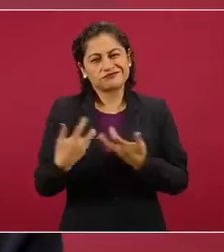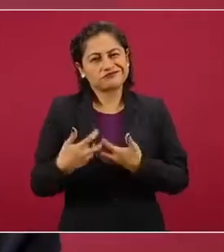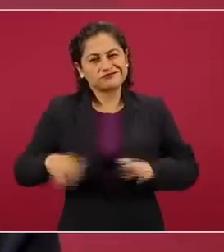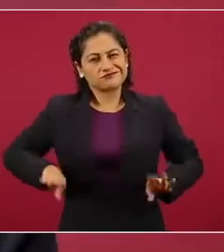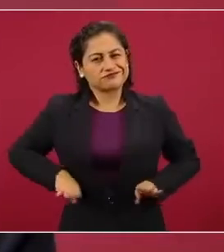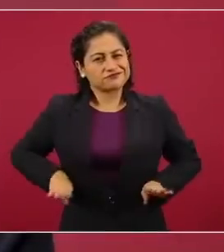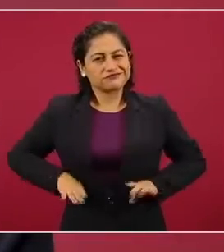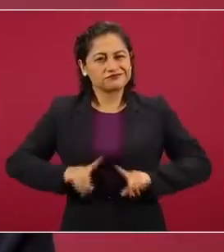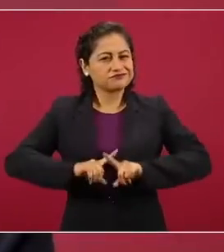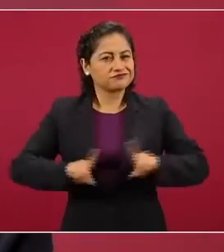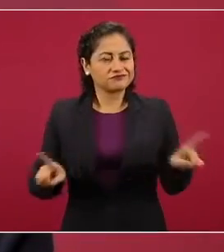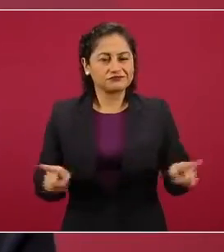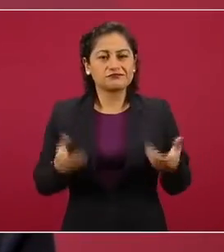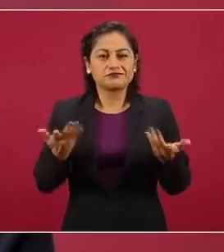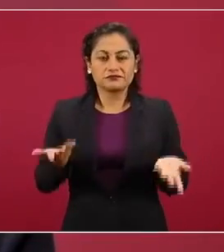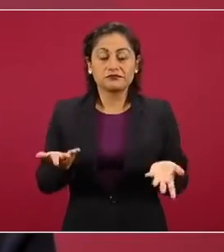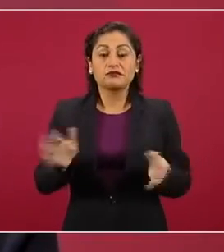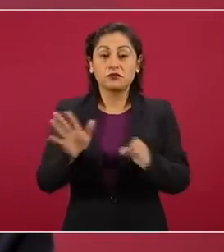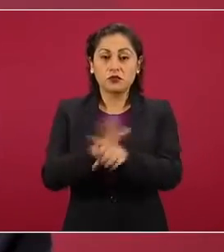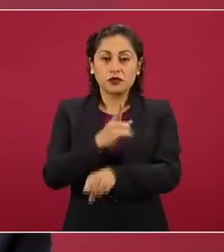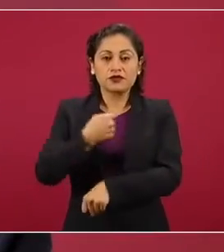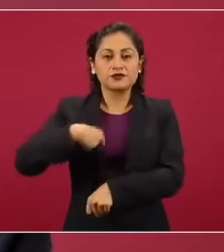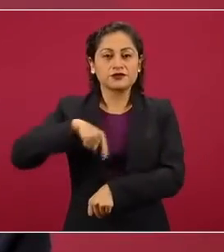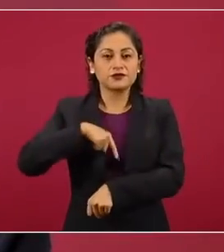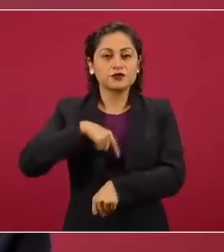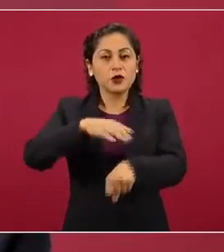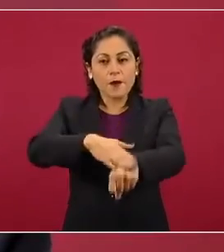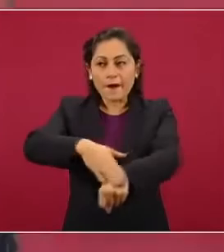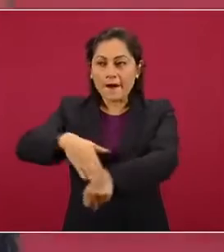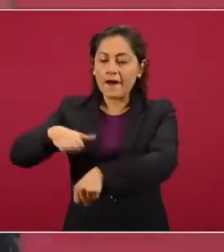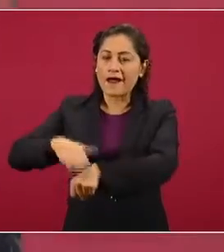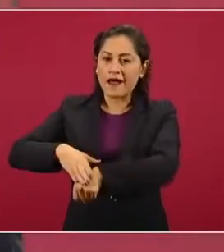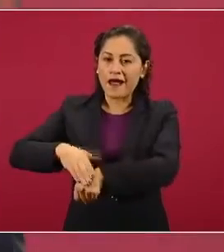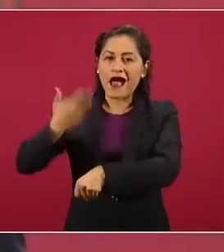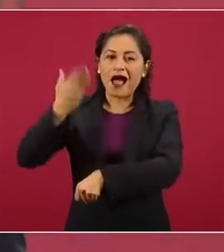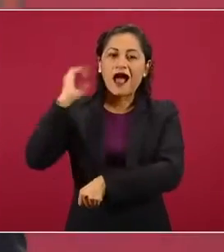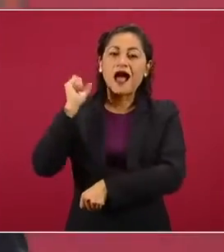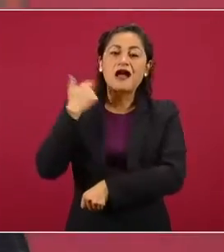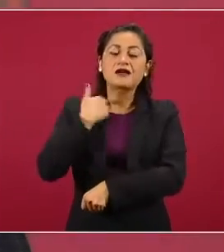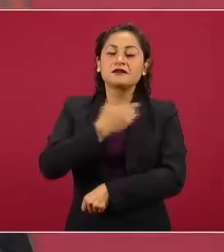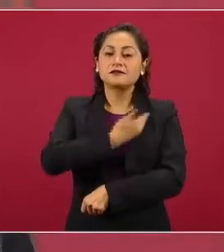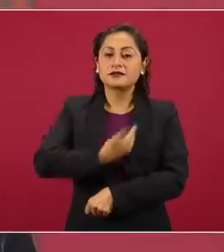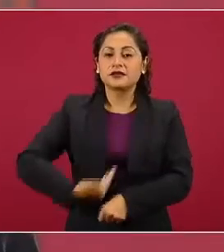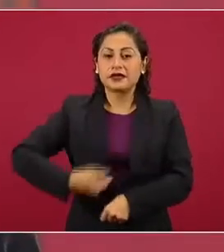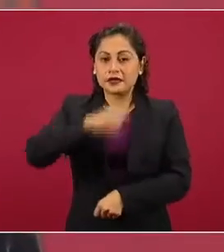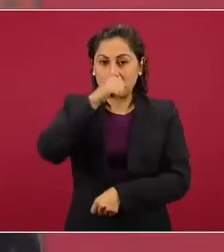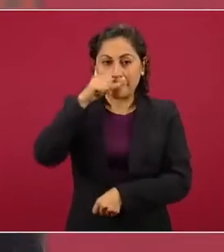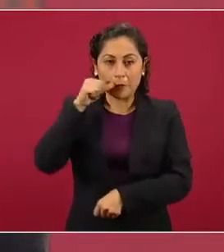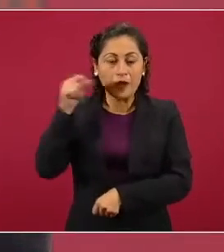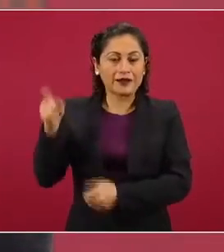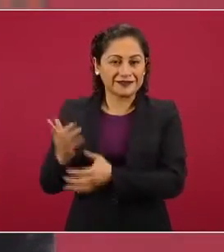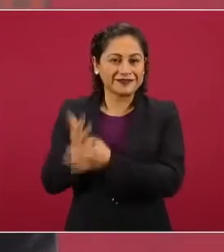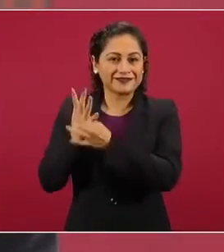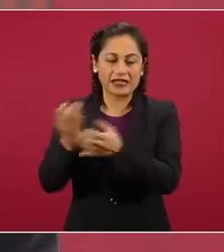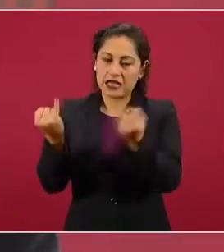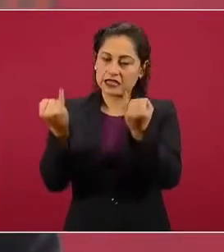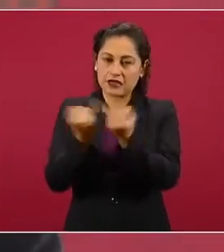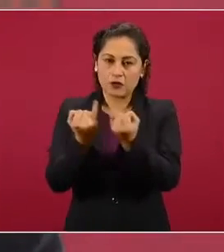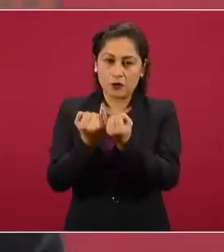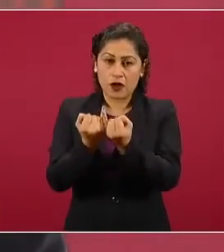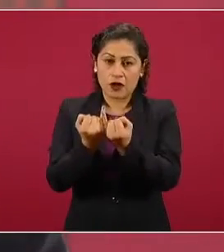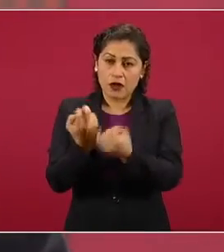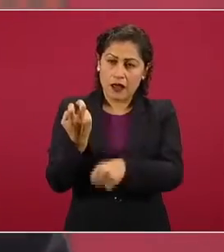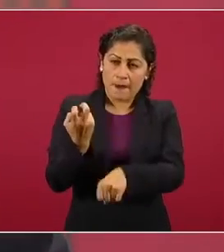Por eso insistimos mucho en la frase de Juárez: nada por la fuerza, todo por la razón y el